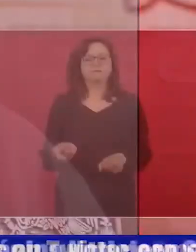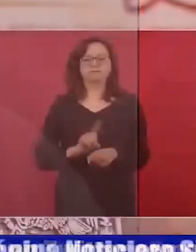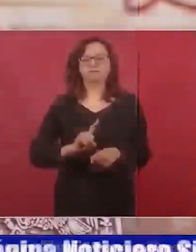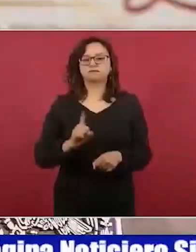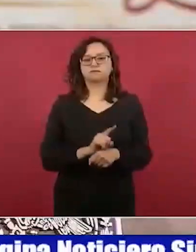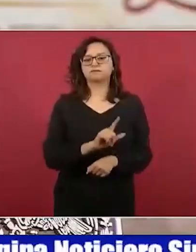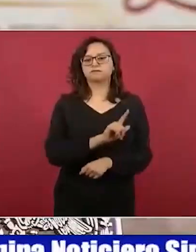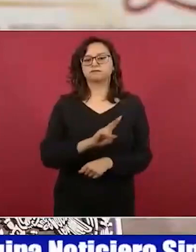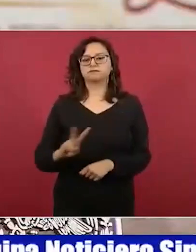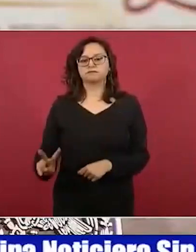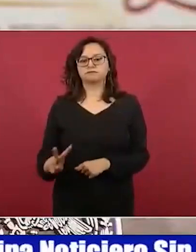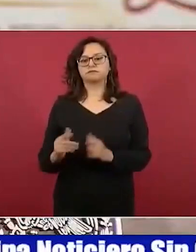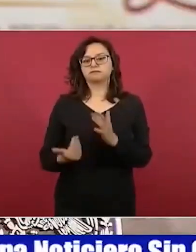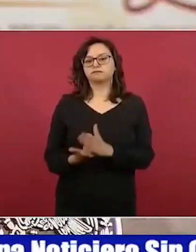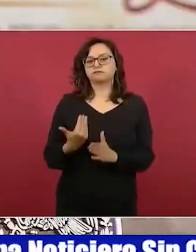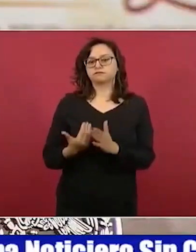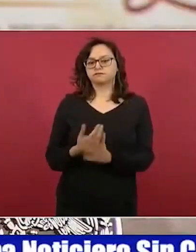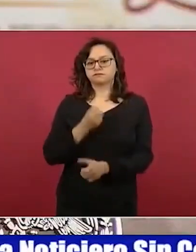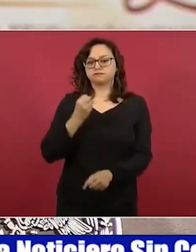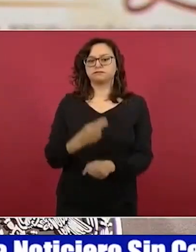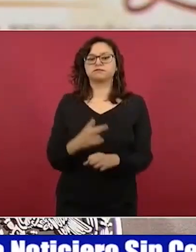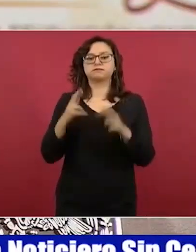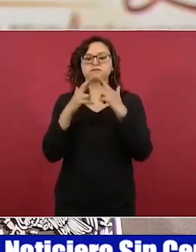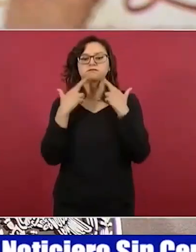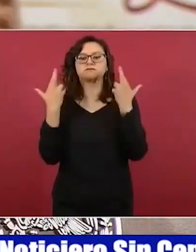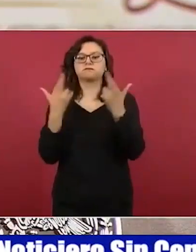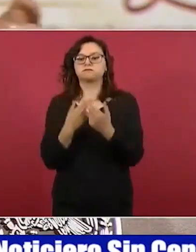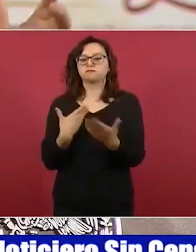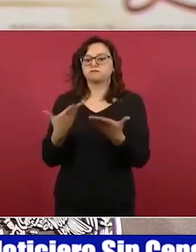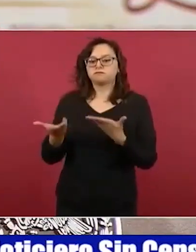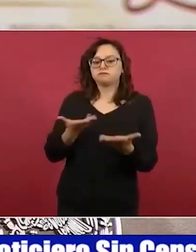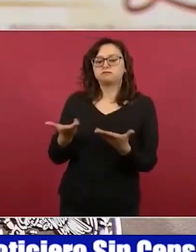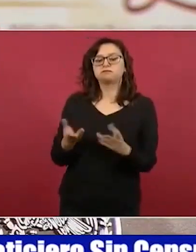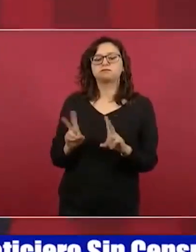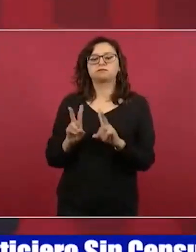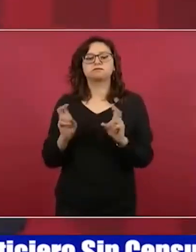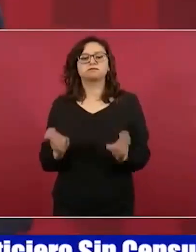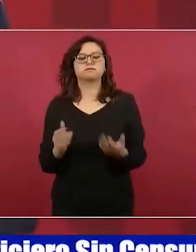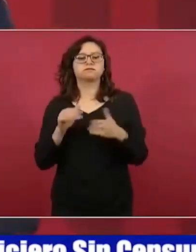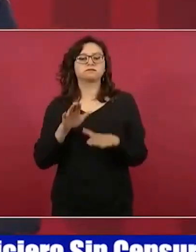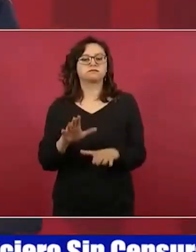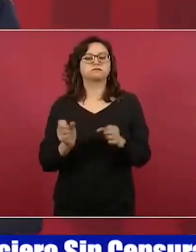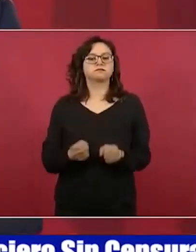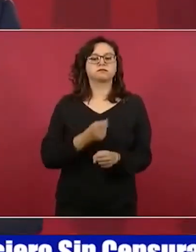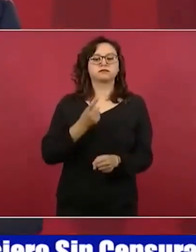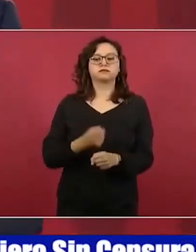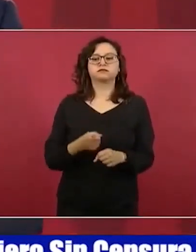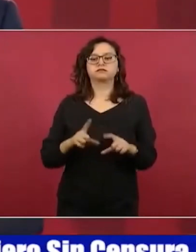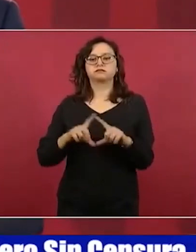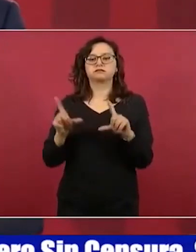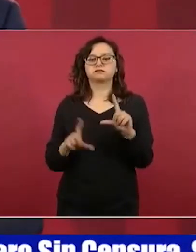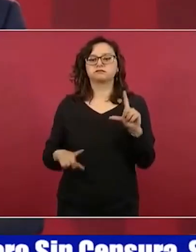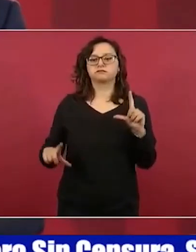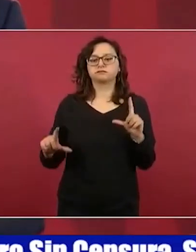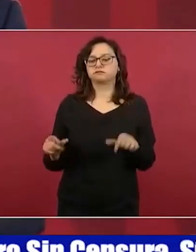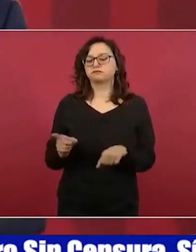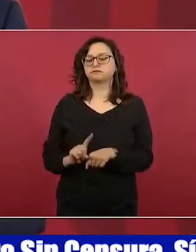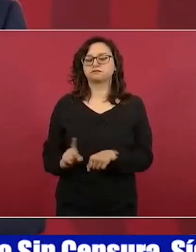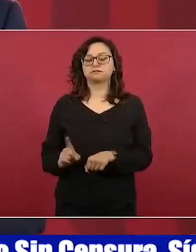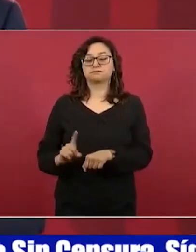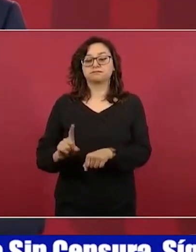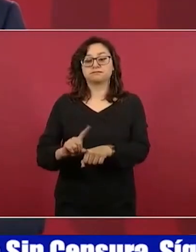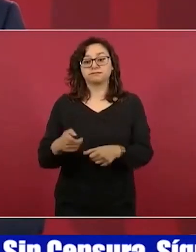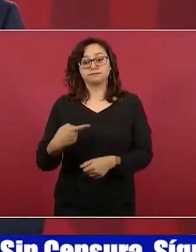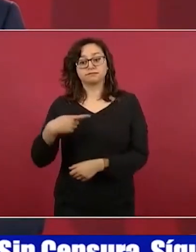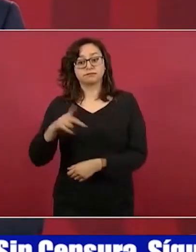la Patagonia, y a mí me parece que es lo más digno, y oponerse por primera vez a un presidente norteamericano que